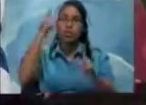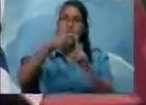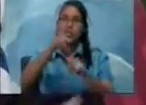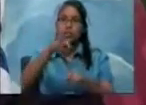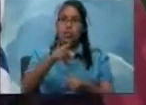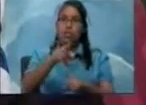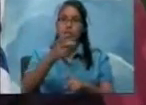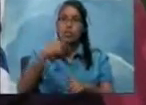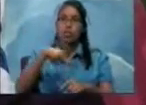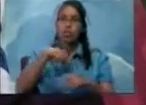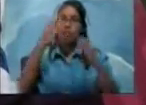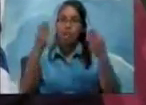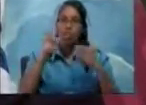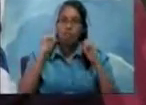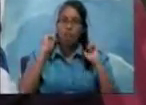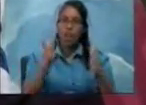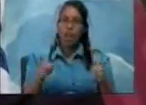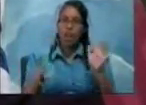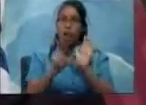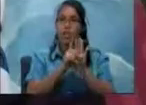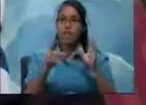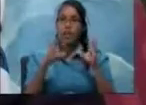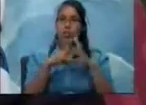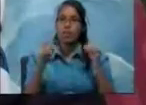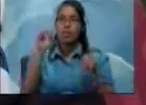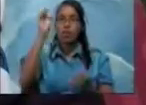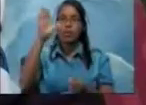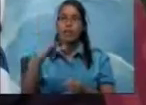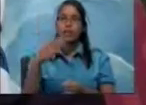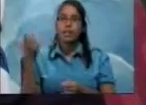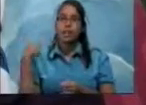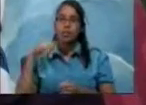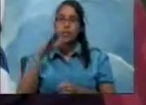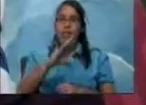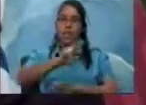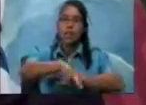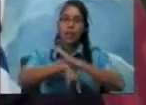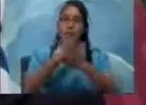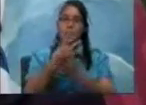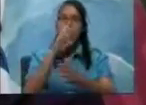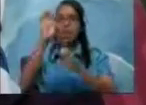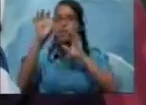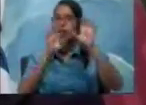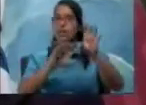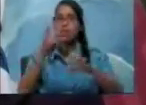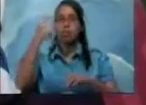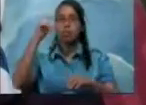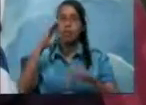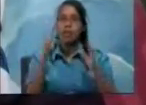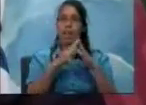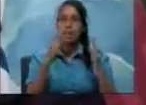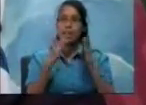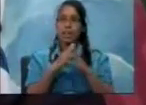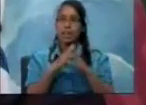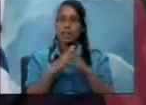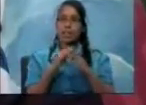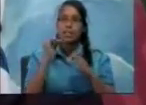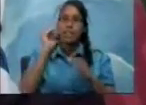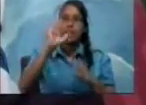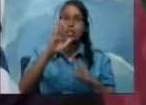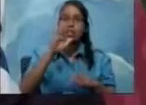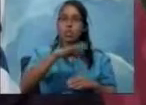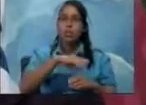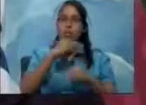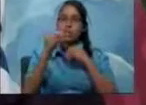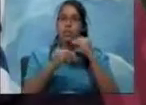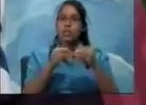no ha dado la orden a todos los pastores que tenemos que estar en la vigilia internacional por las casas y así lo estamos haciendo